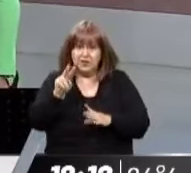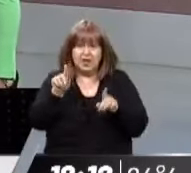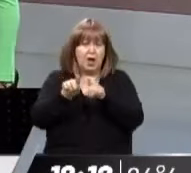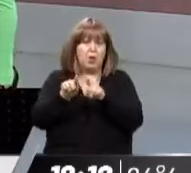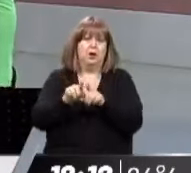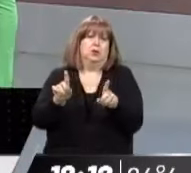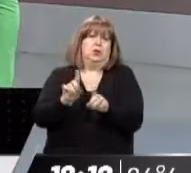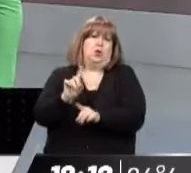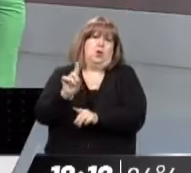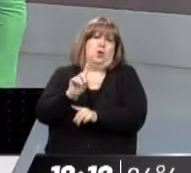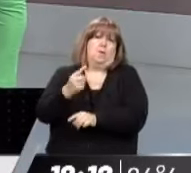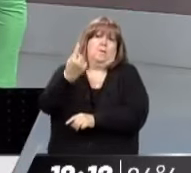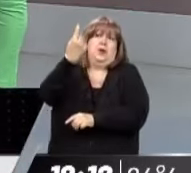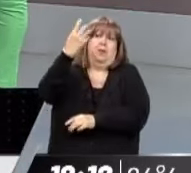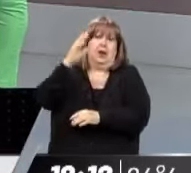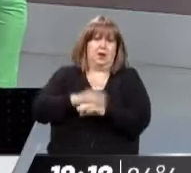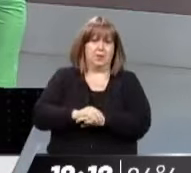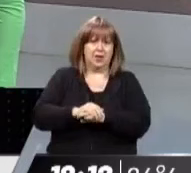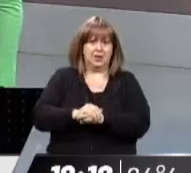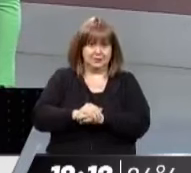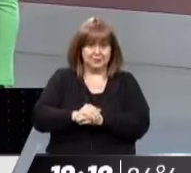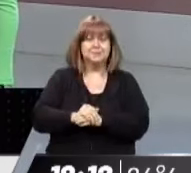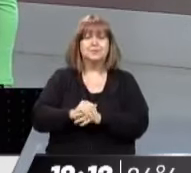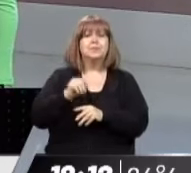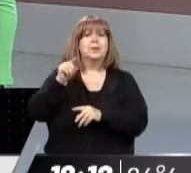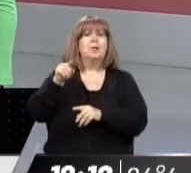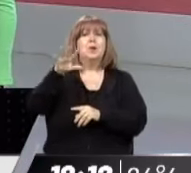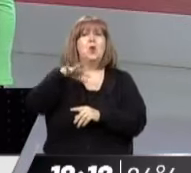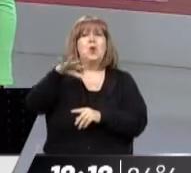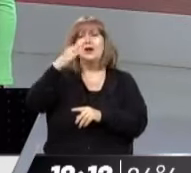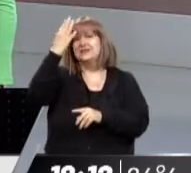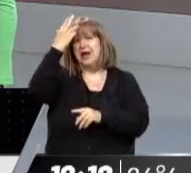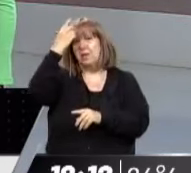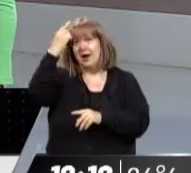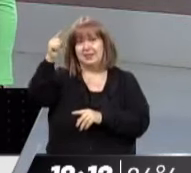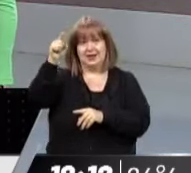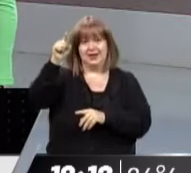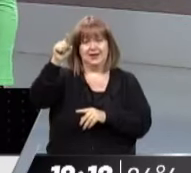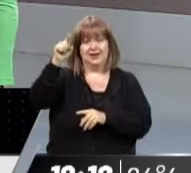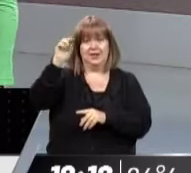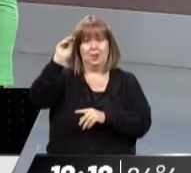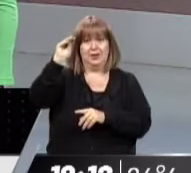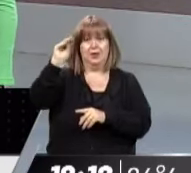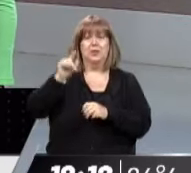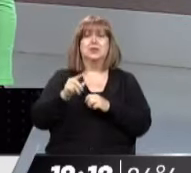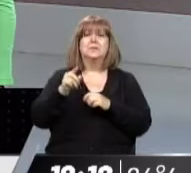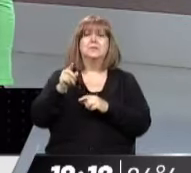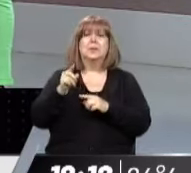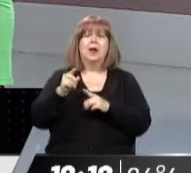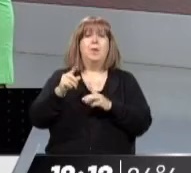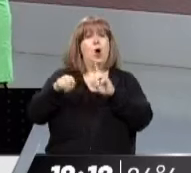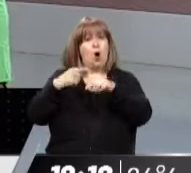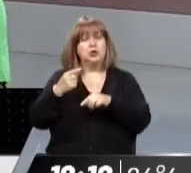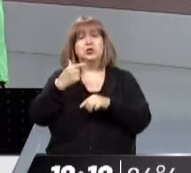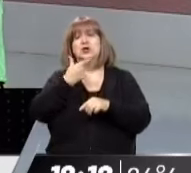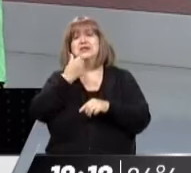Ahí está, ¿no? Esto es el panorama justamente de lo que sucedía en San Martín, o de lo que sucedió, mejor dicho, en San Martín. Pero, por ejemplo, San Roque,